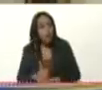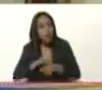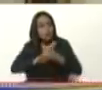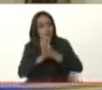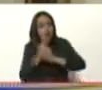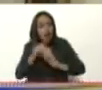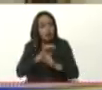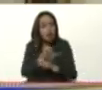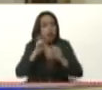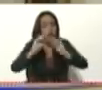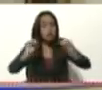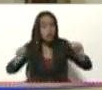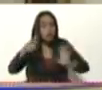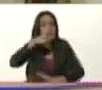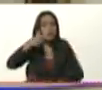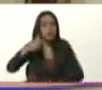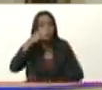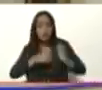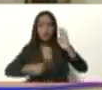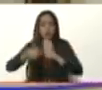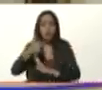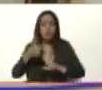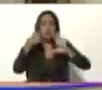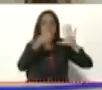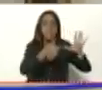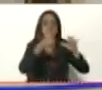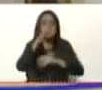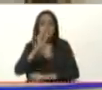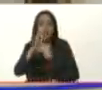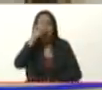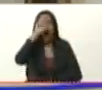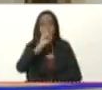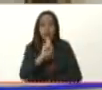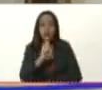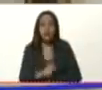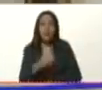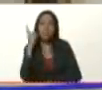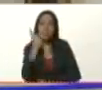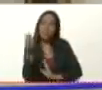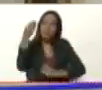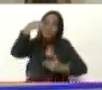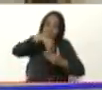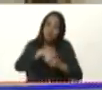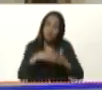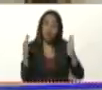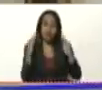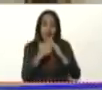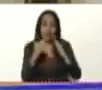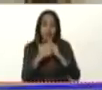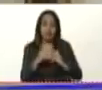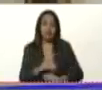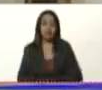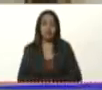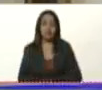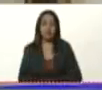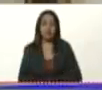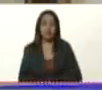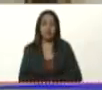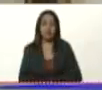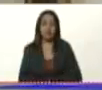Es mi llamado a aquellas personas mayores de 65 años. Quedarse en casa, si no